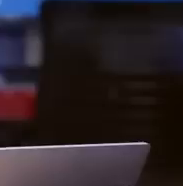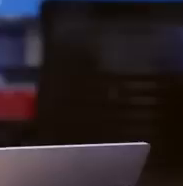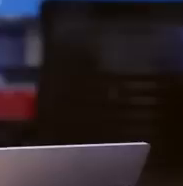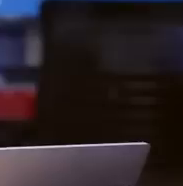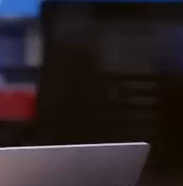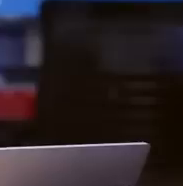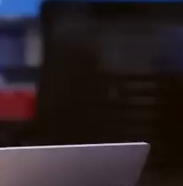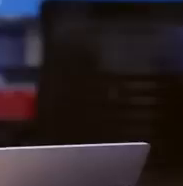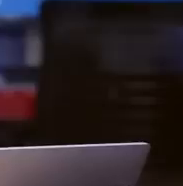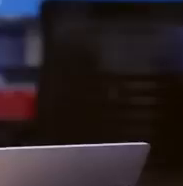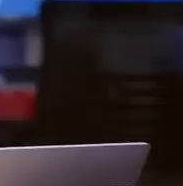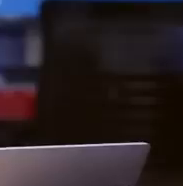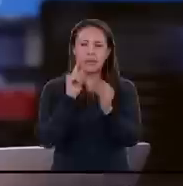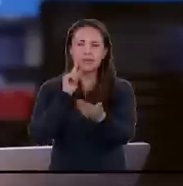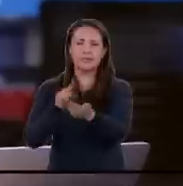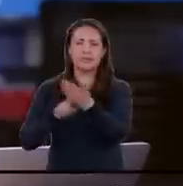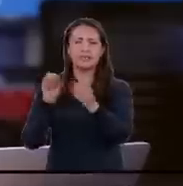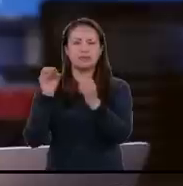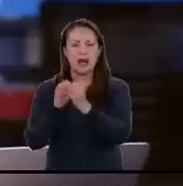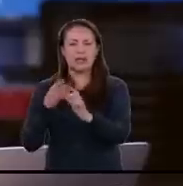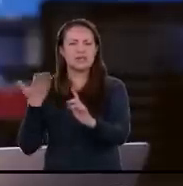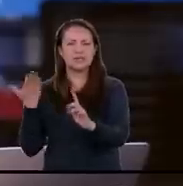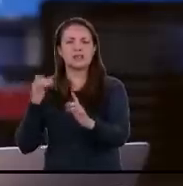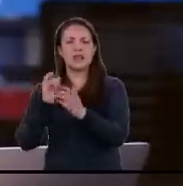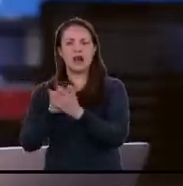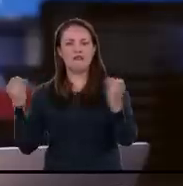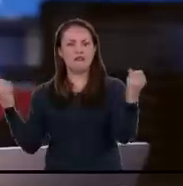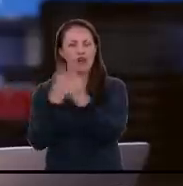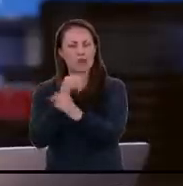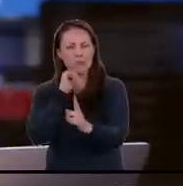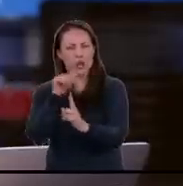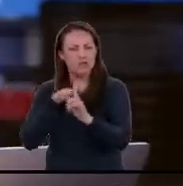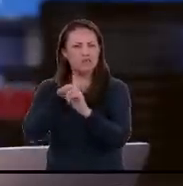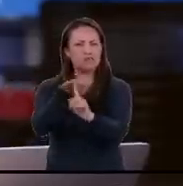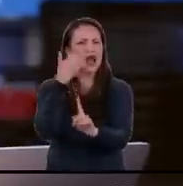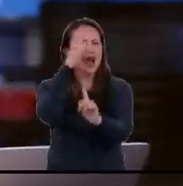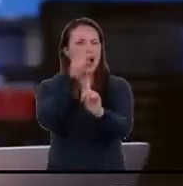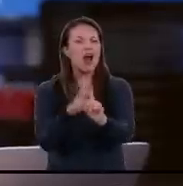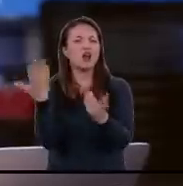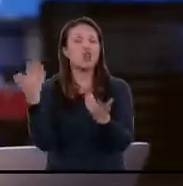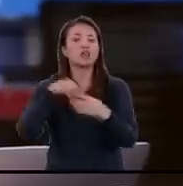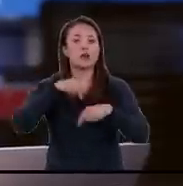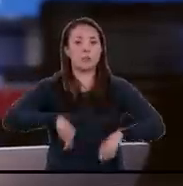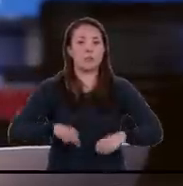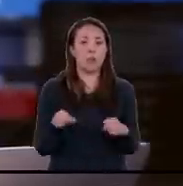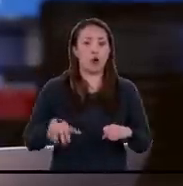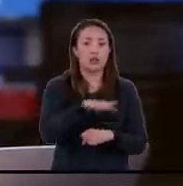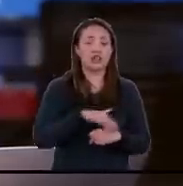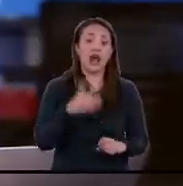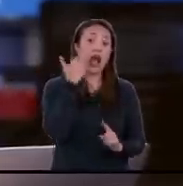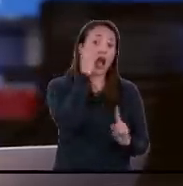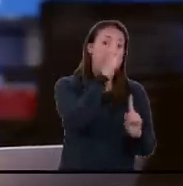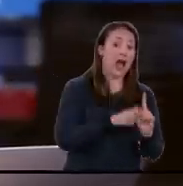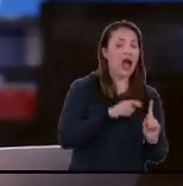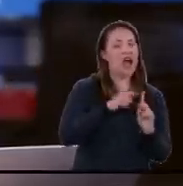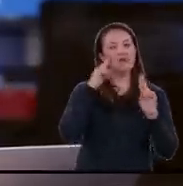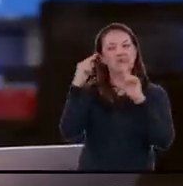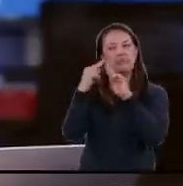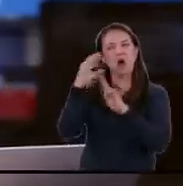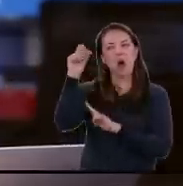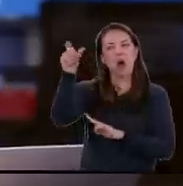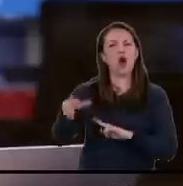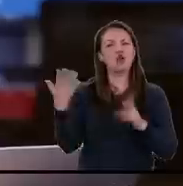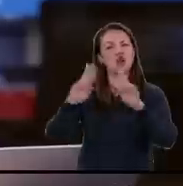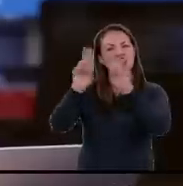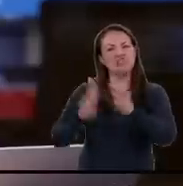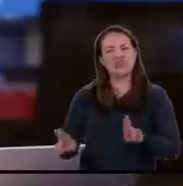Otro caso de violencia contra la mujer se registró en Bogotá. La víctima conoció por redes sociales a un hombre que terminó